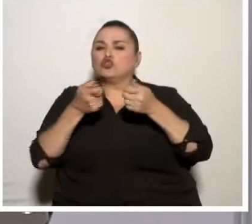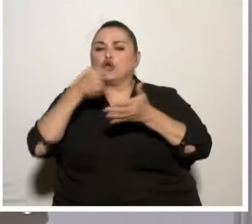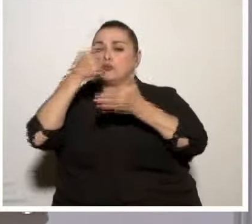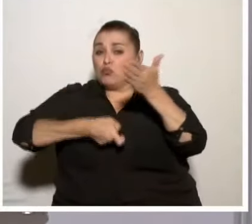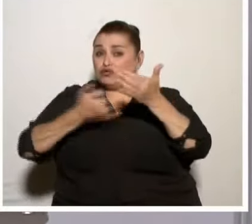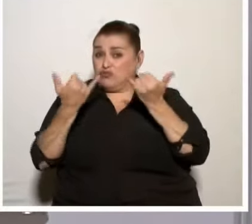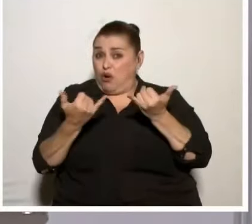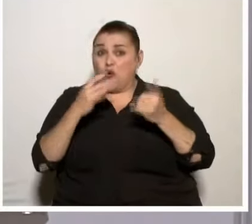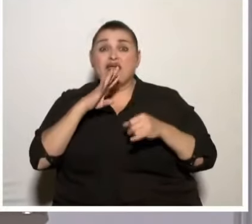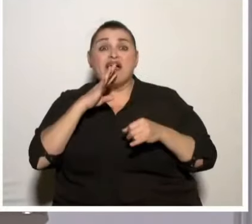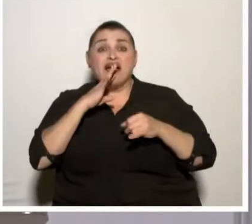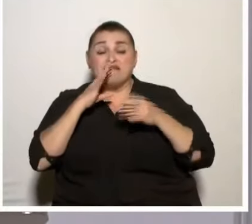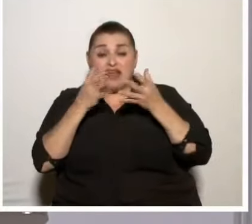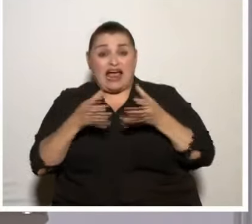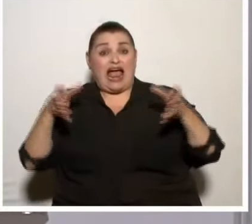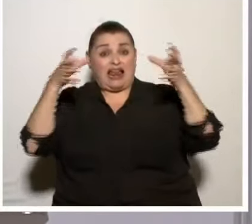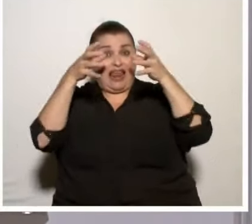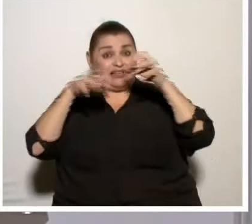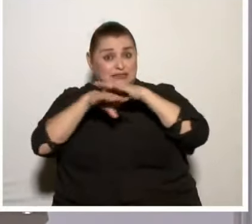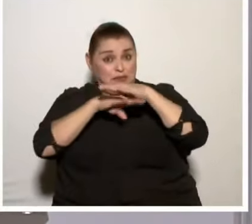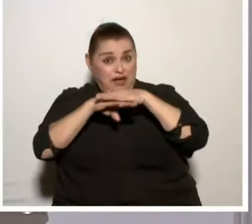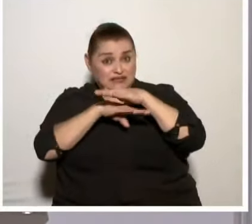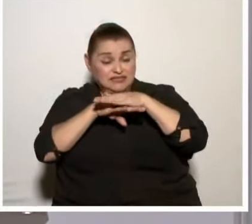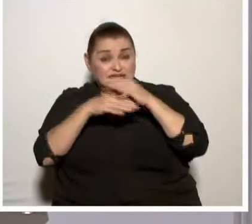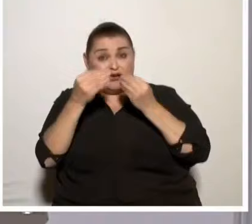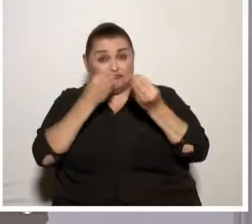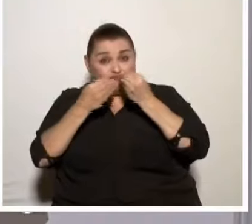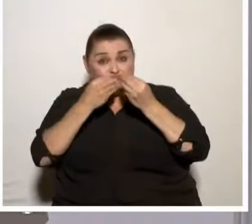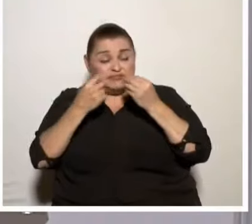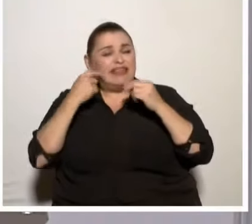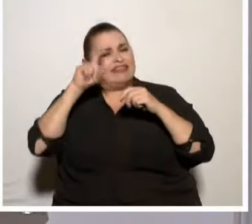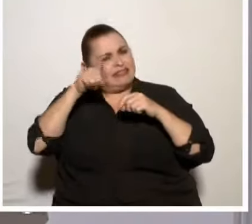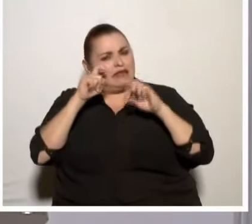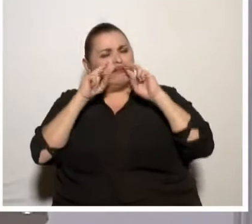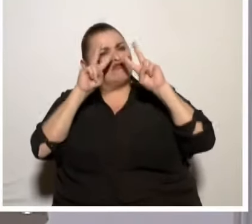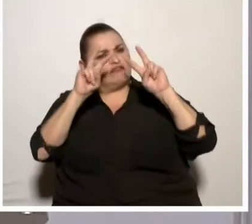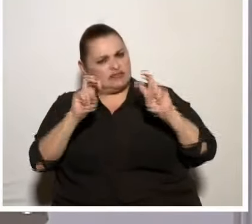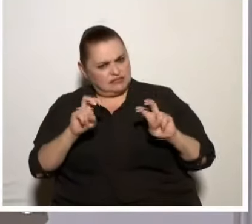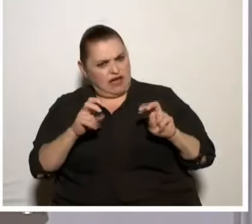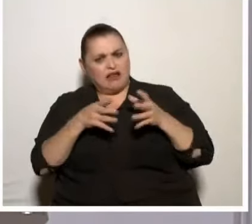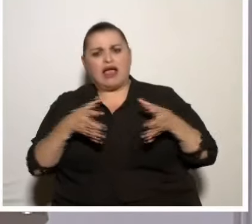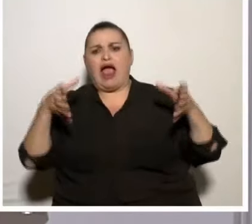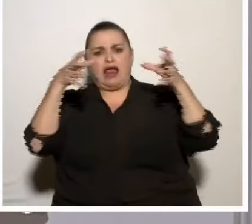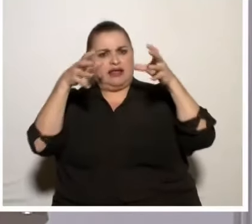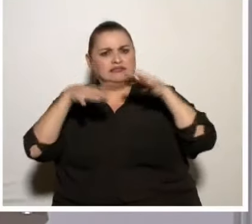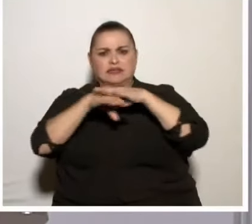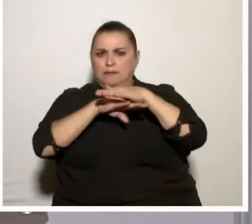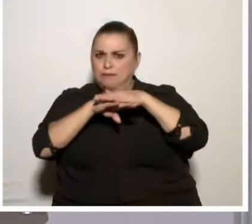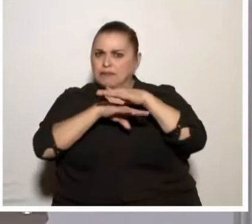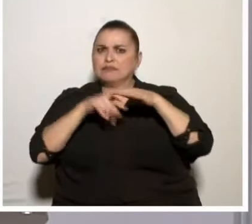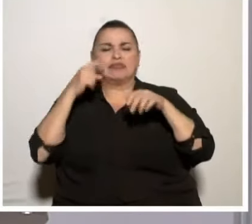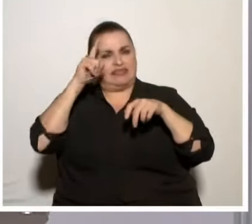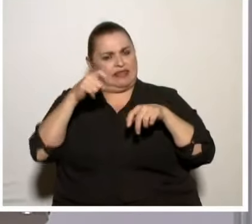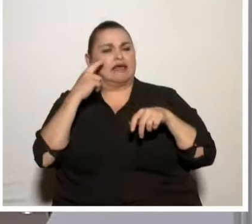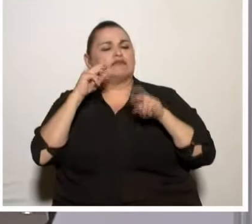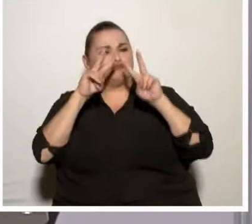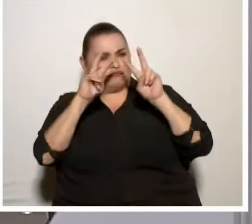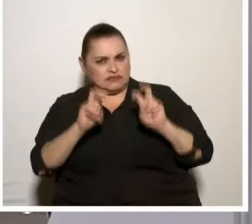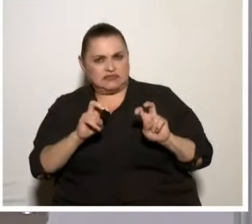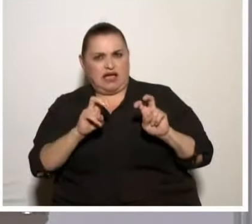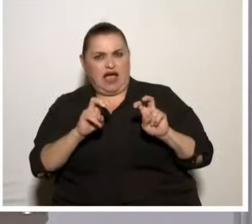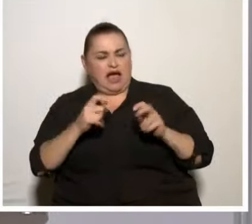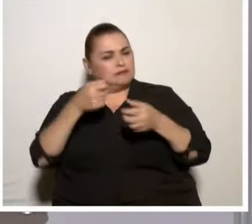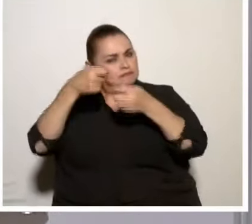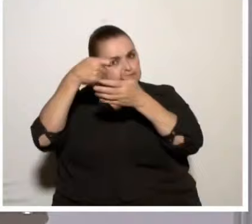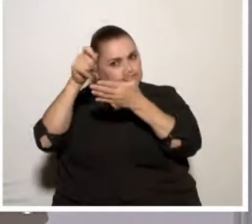que se habla de la canasta básica, hay que revisar la canasta básica tributaria para verificar que haya